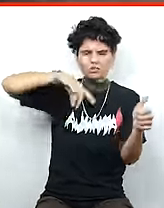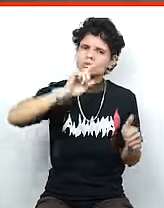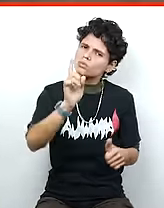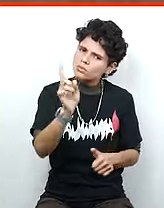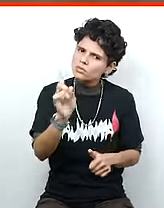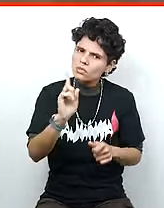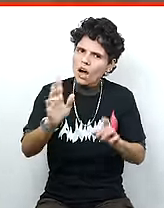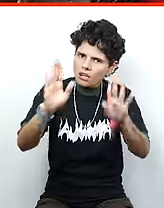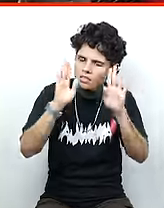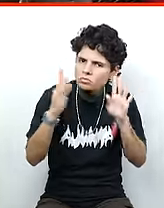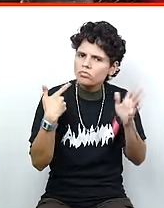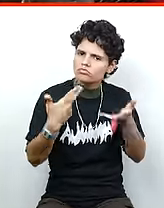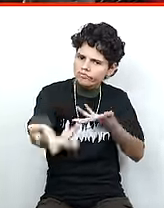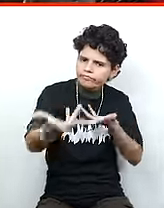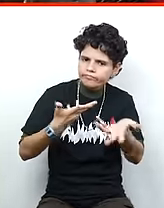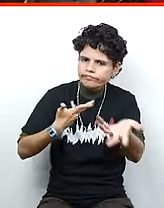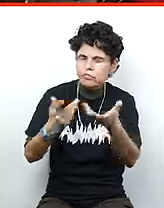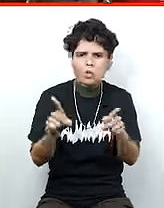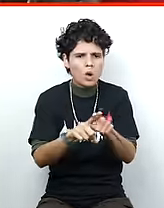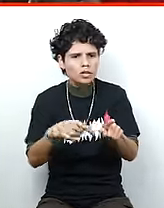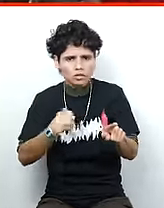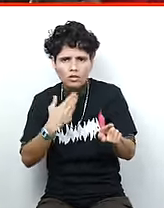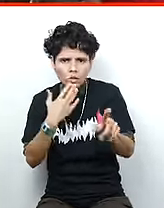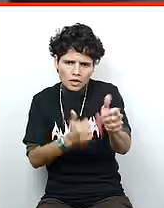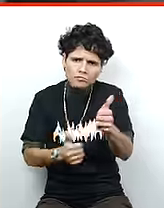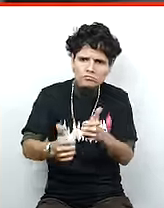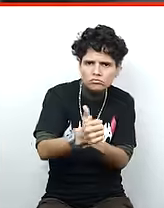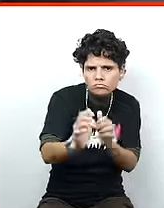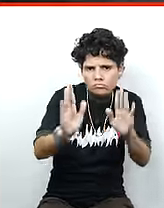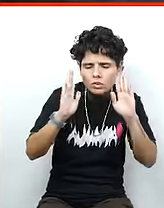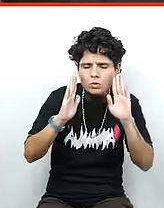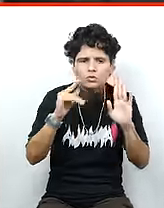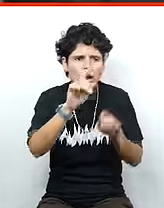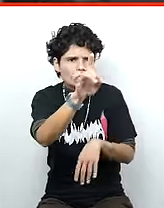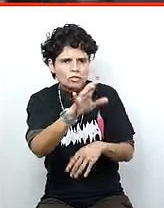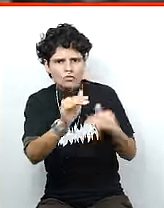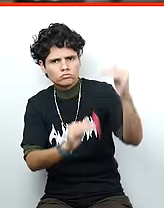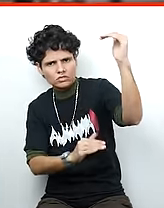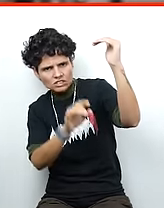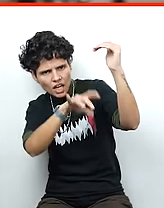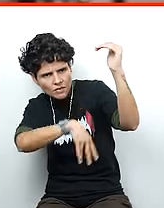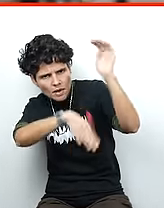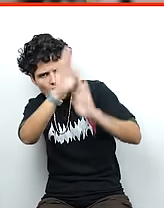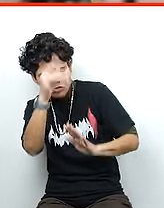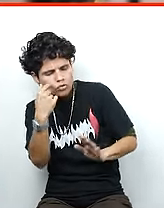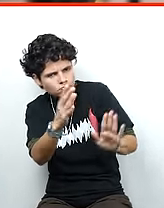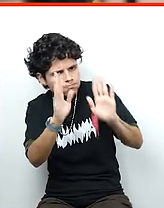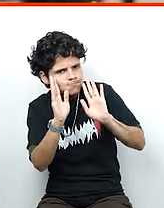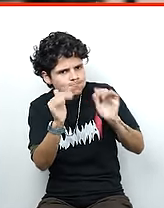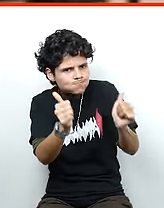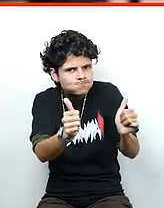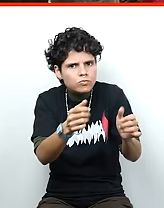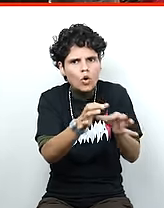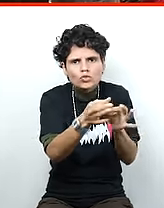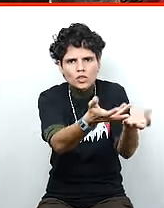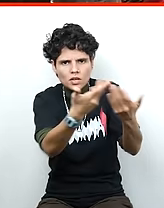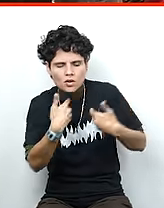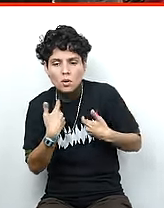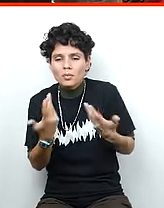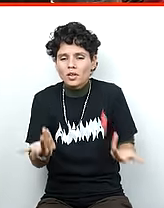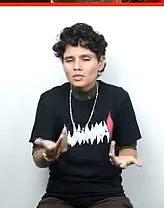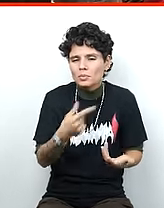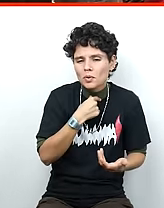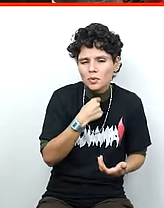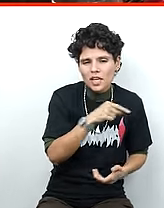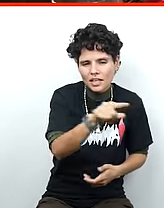que te escucha, como... Y como yo también escucho, si hay una persona que sabe más que yo, yo tengo que escuchar. Entonces, por eso